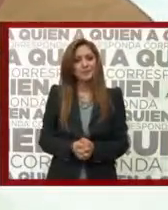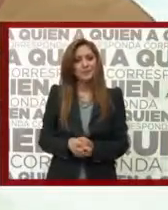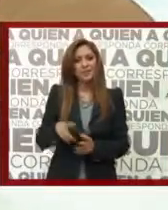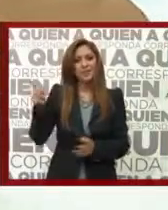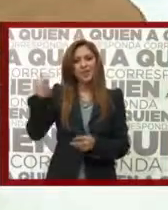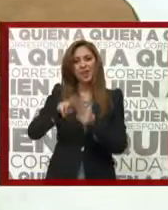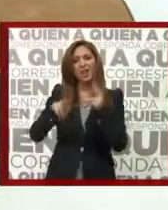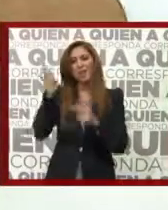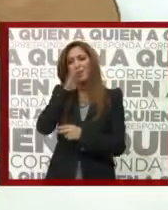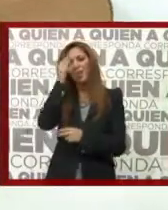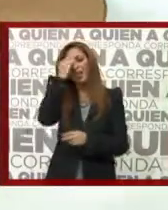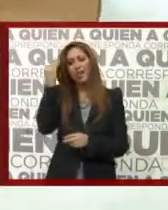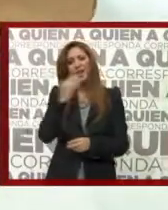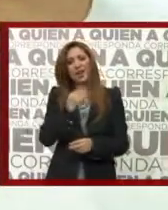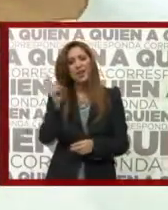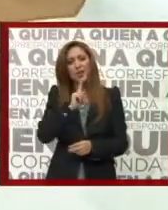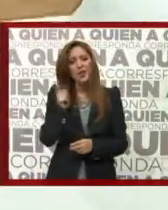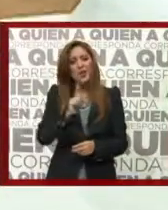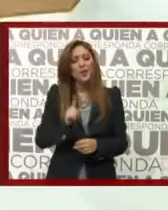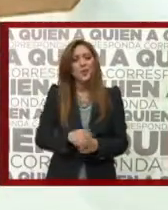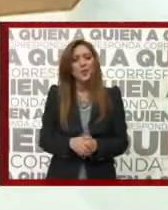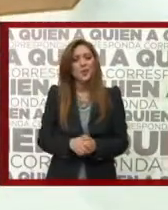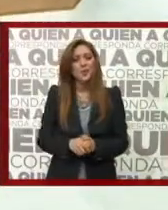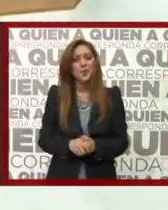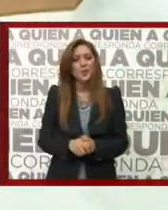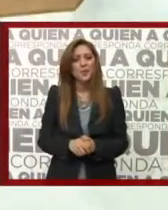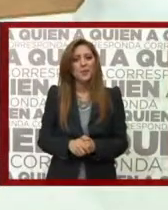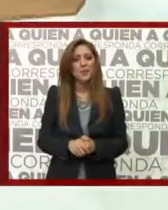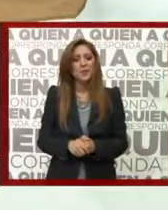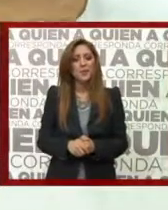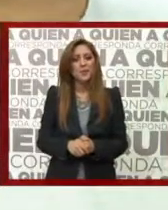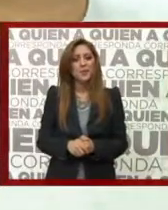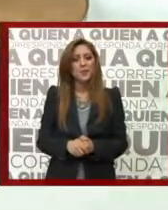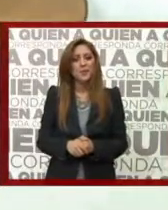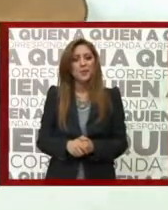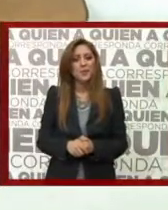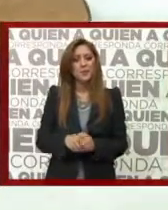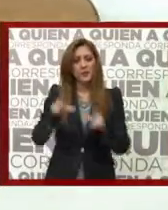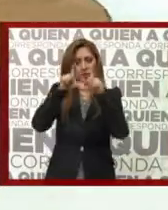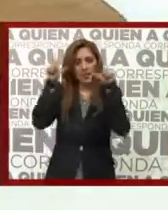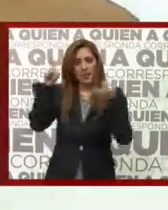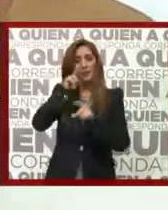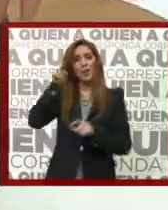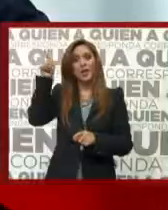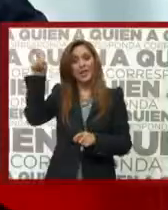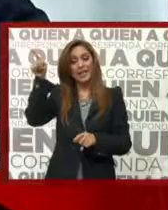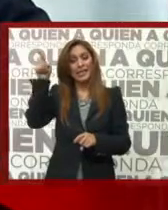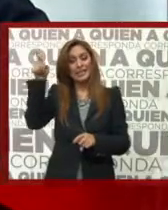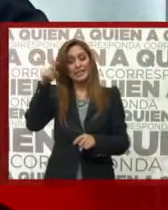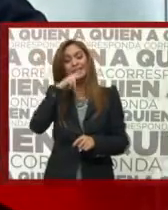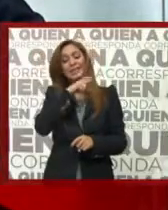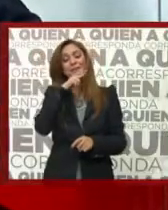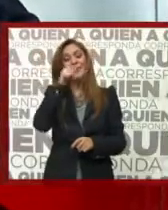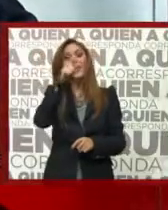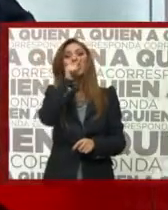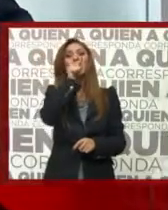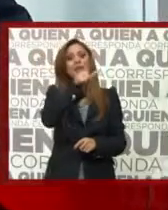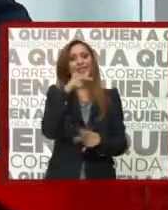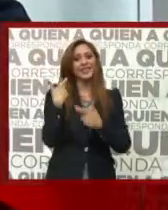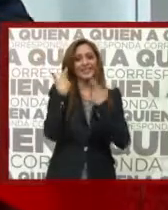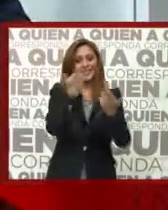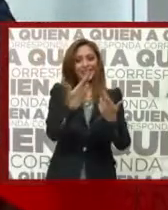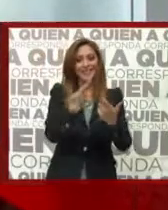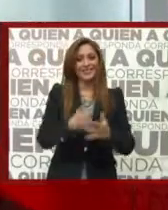con sus hashtags. Estoy preparado para ello. Vete a la pantalla. Ahí está. Ahí magia. Está. Mándelo a mi Twitter, se lo queda a